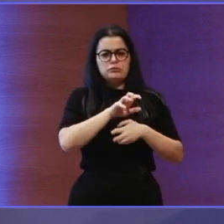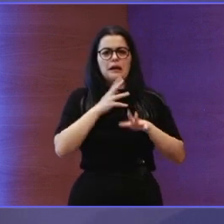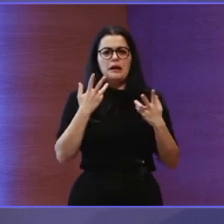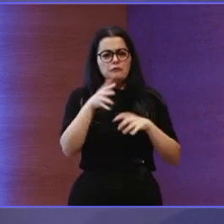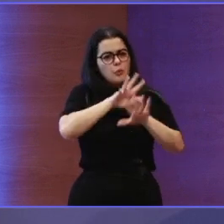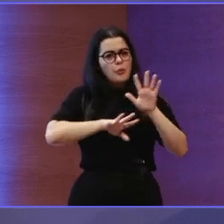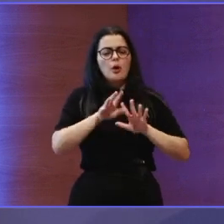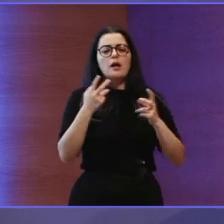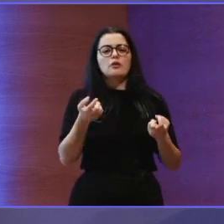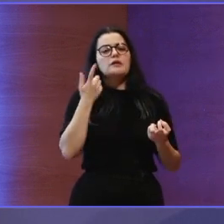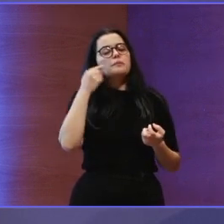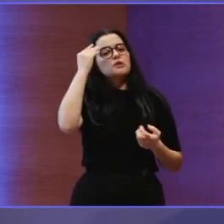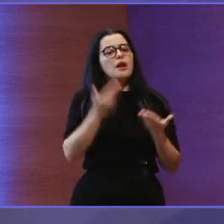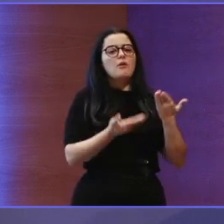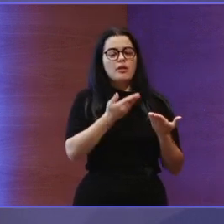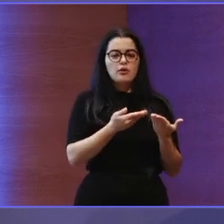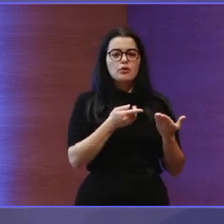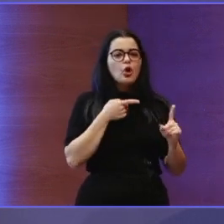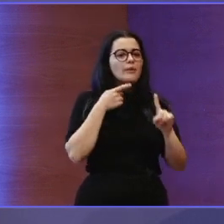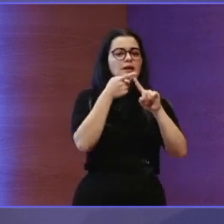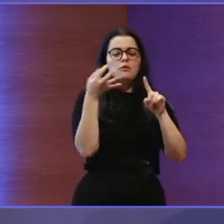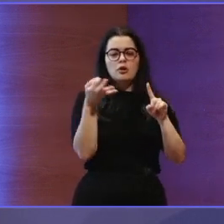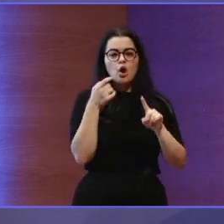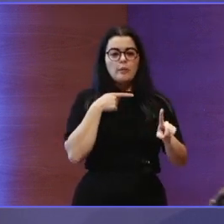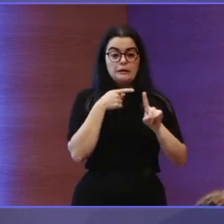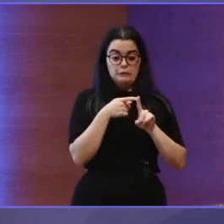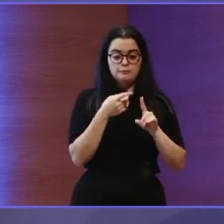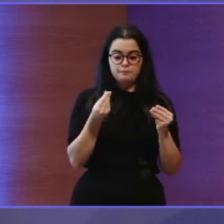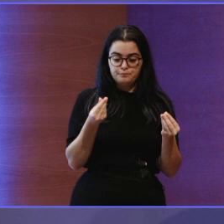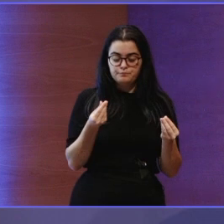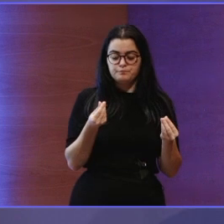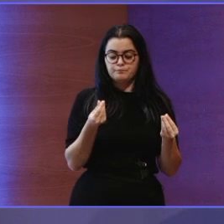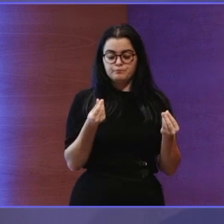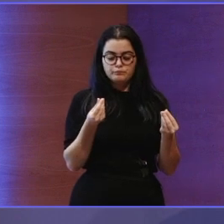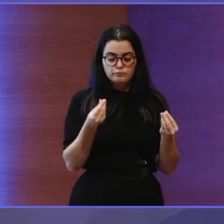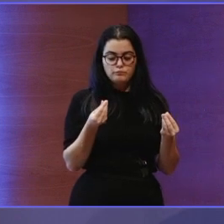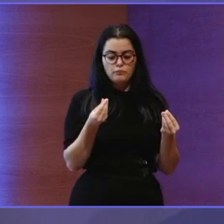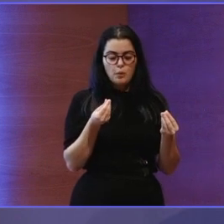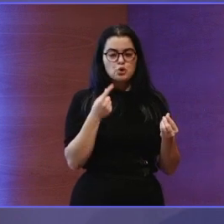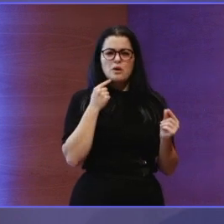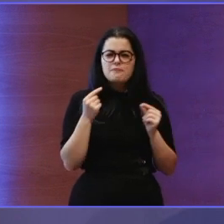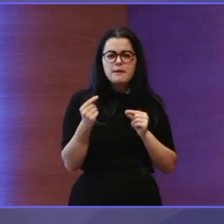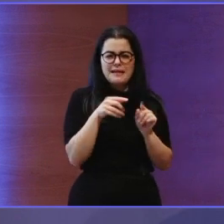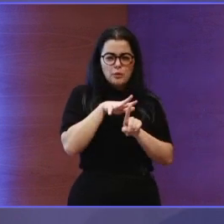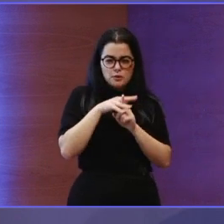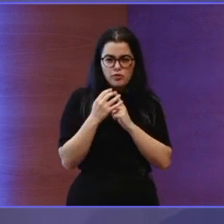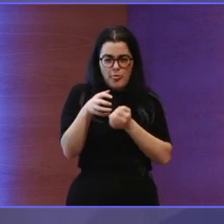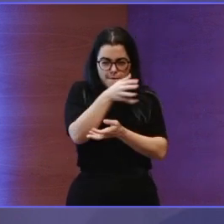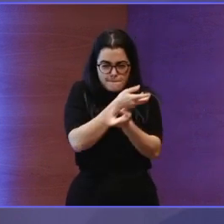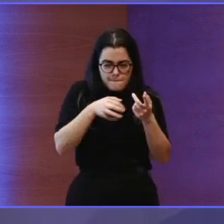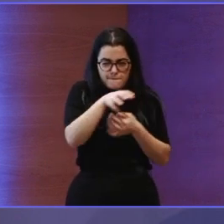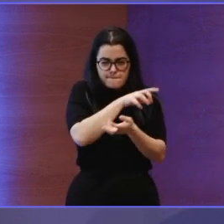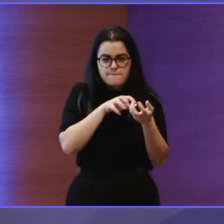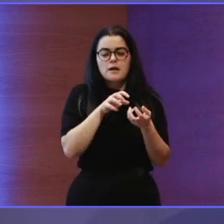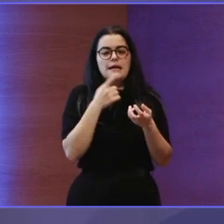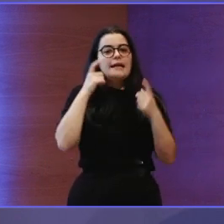evaluación y con esto término debería servir para eso para que en ese debate con tantos condicionantes la evidencia el saber que una